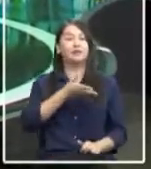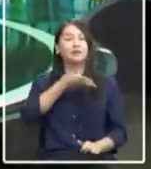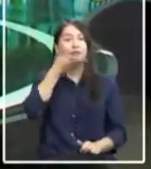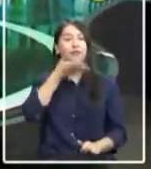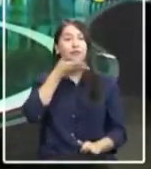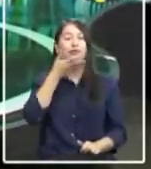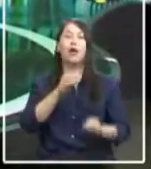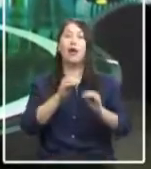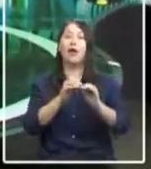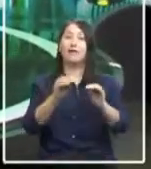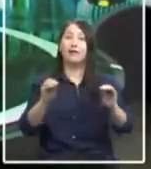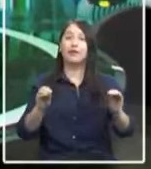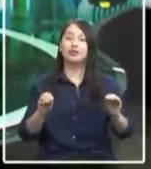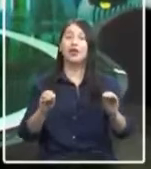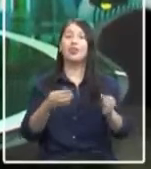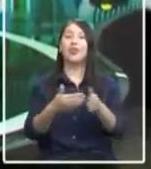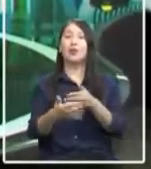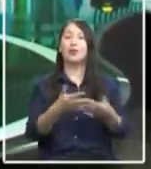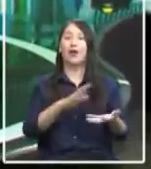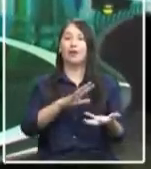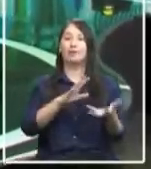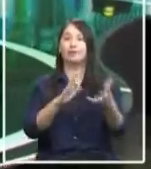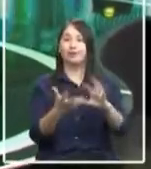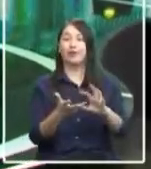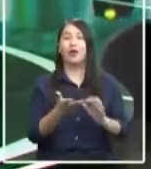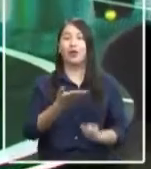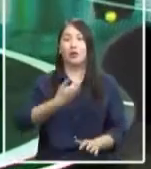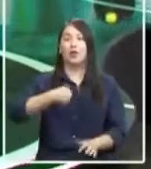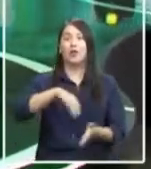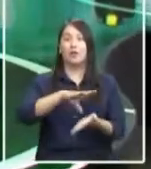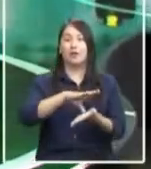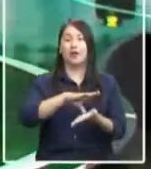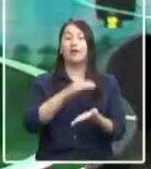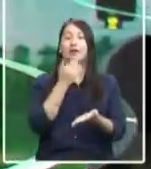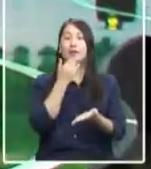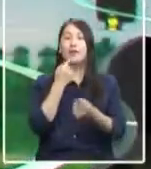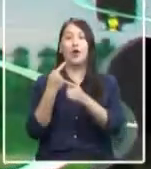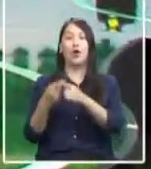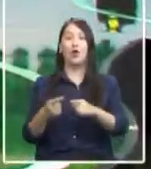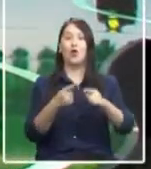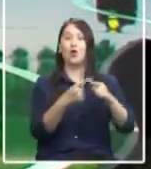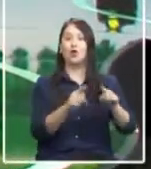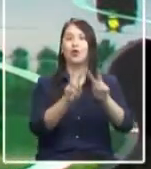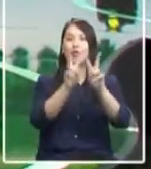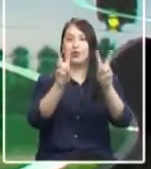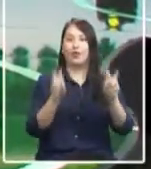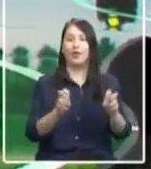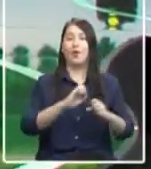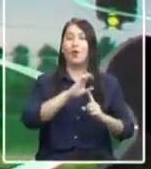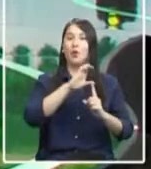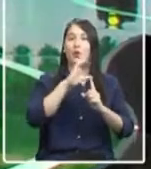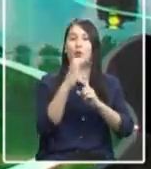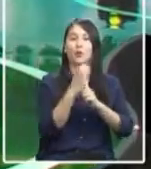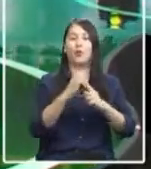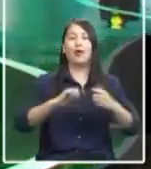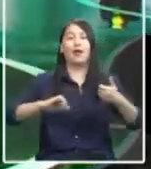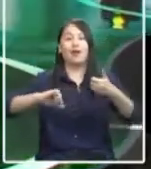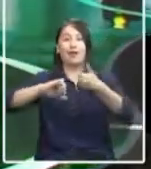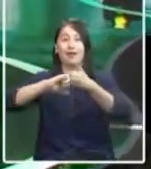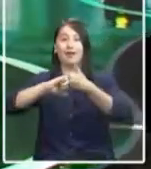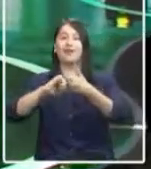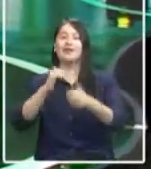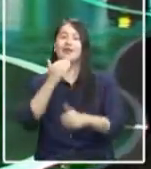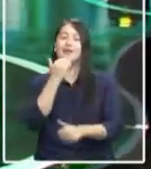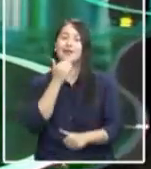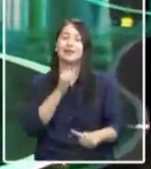los desastres naturales en nuestro país, y sin duda muchos otros temas que van desde la cultura, el género y también la